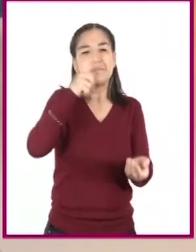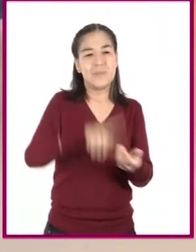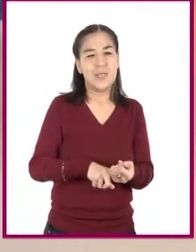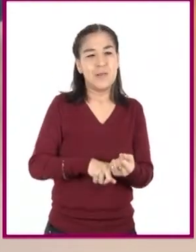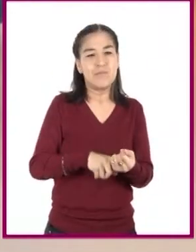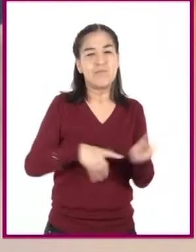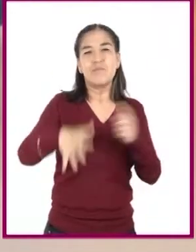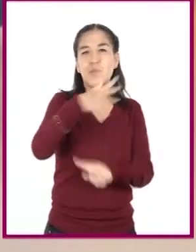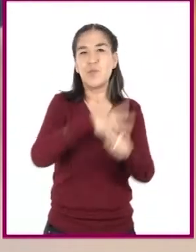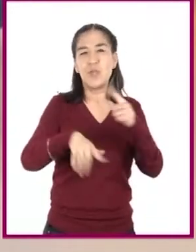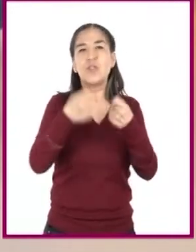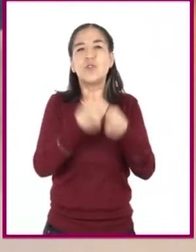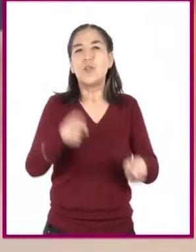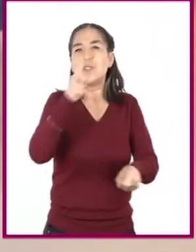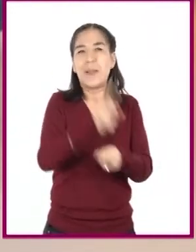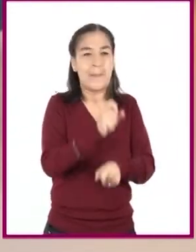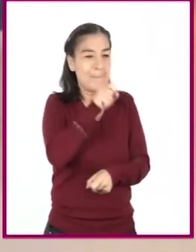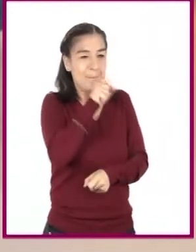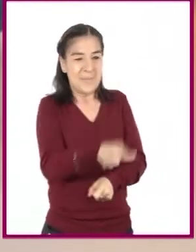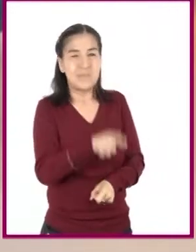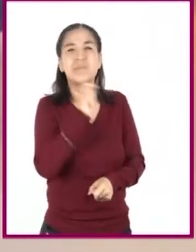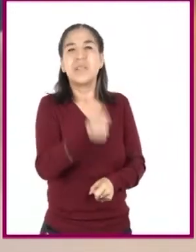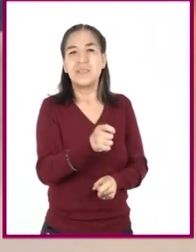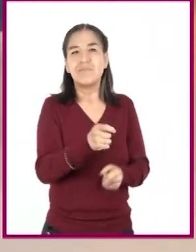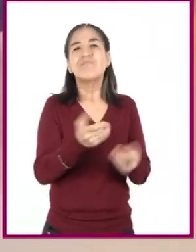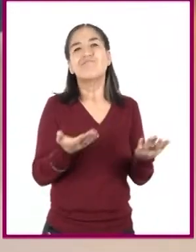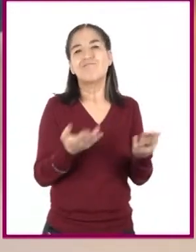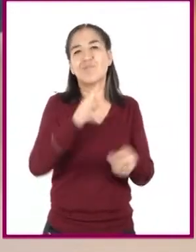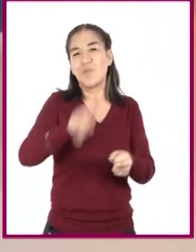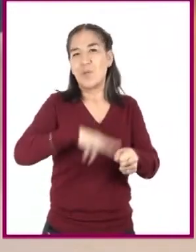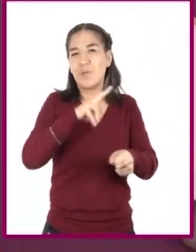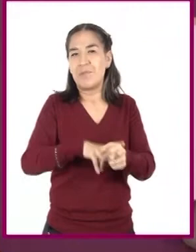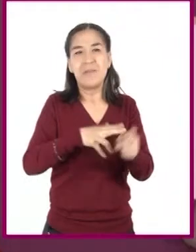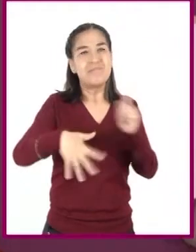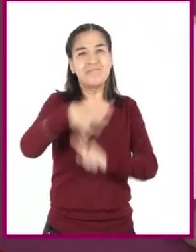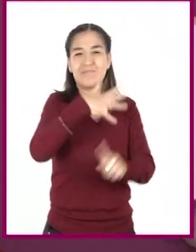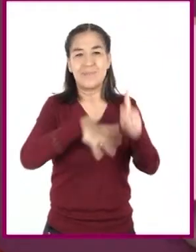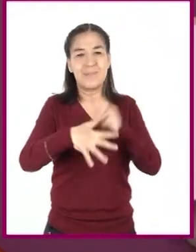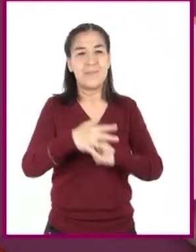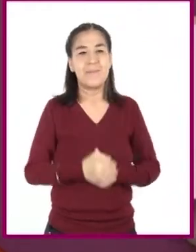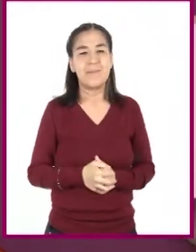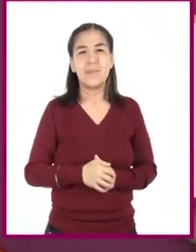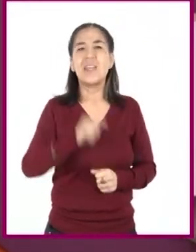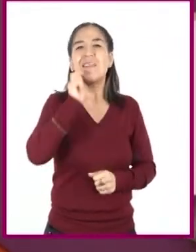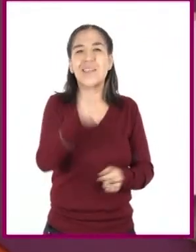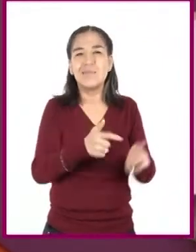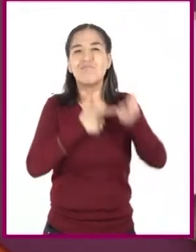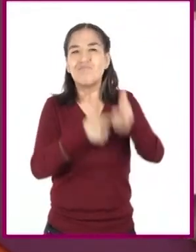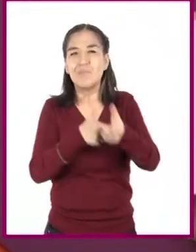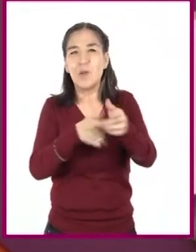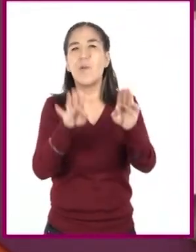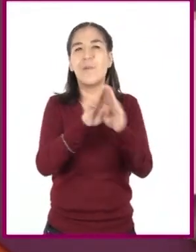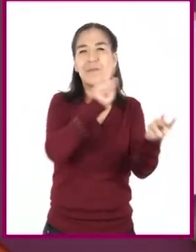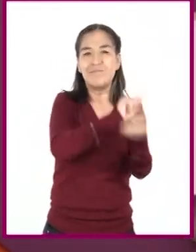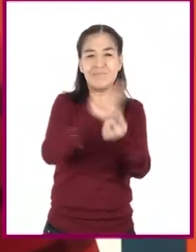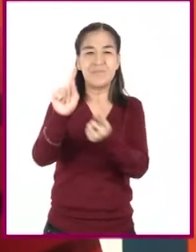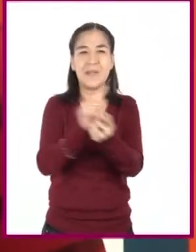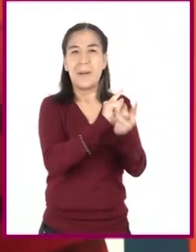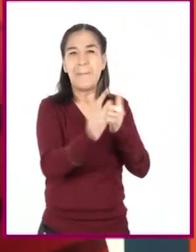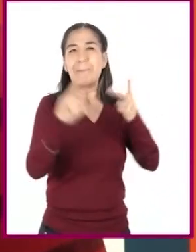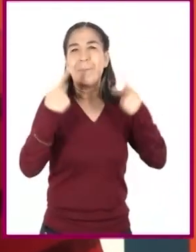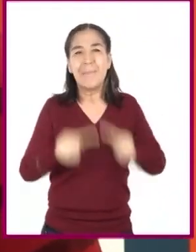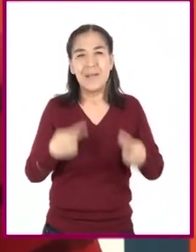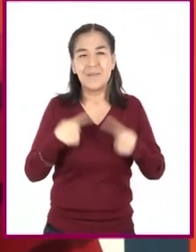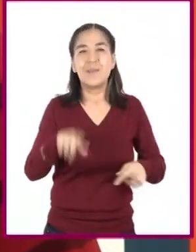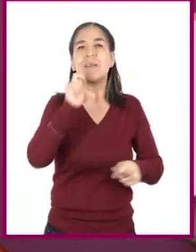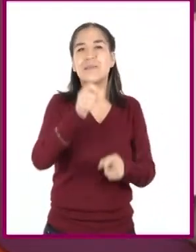una sociedad que se desarrolla en medio de la naturaleza. Esta constante interacción entre personas y